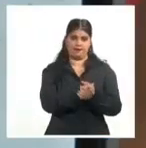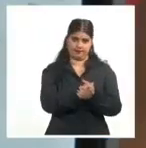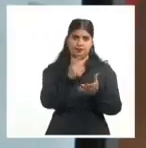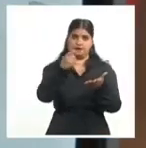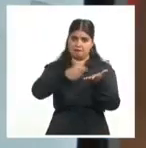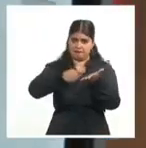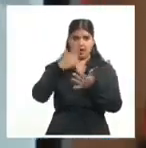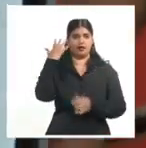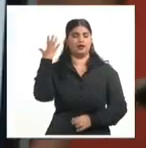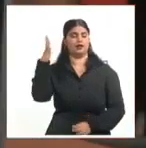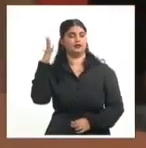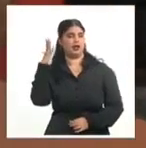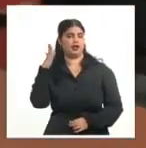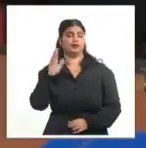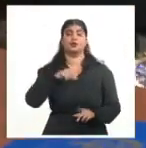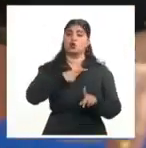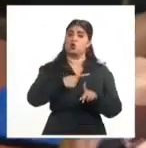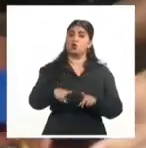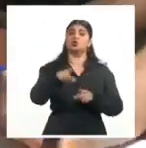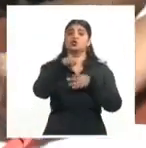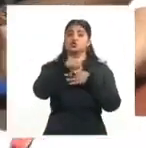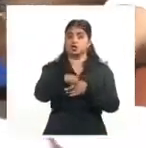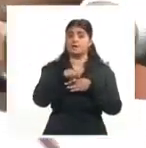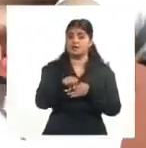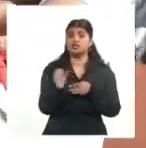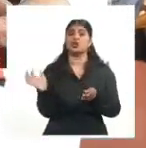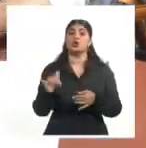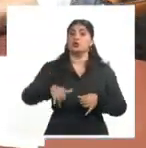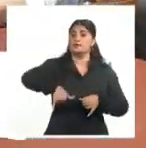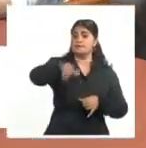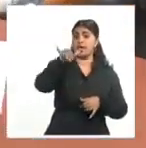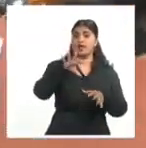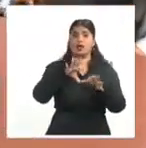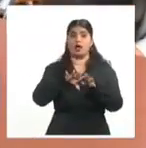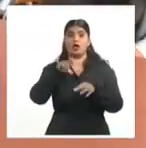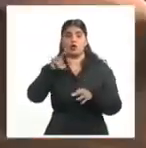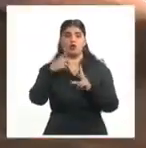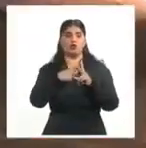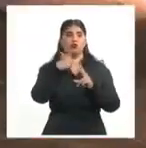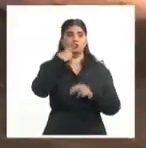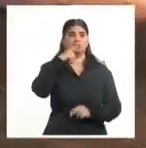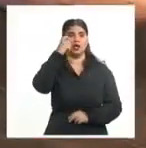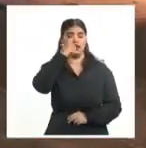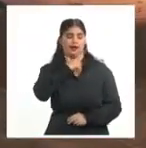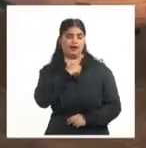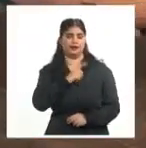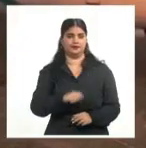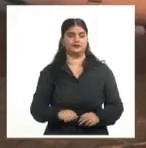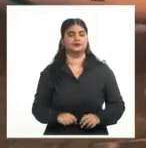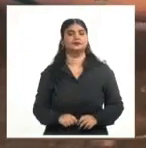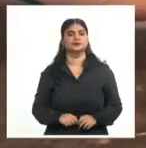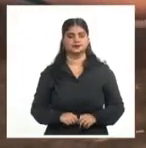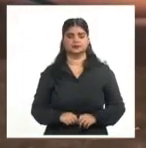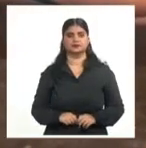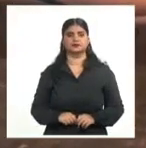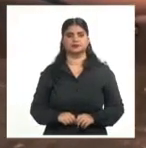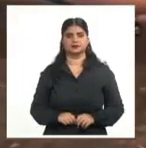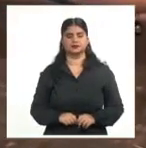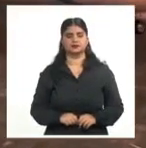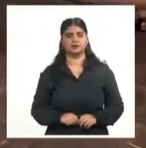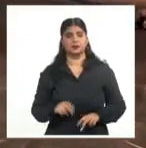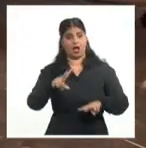Se comercializa además el destino Guyana, aunque en este caso los vuelos se efectuarán a través del Aeropuerto Internacional José Martí de La